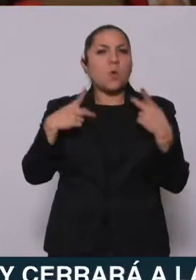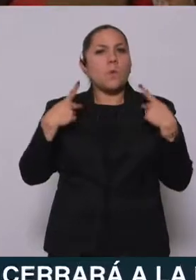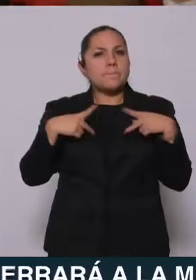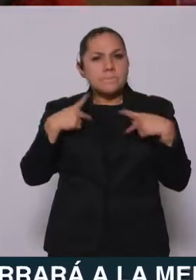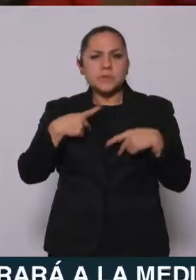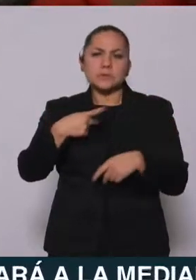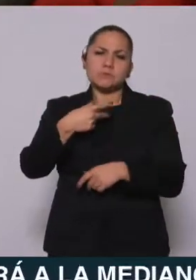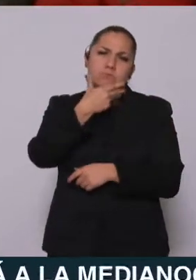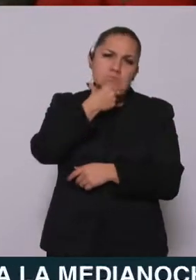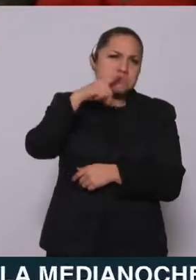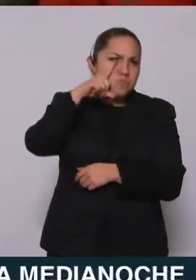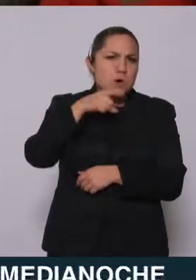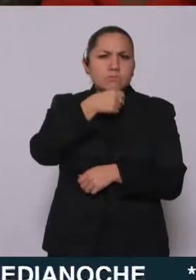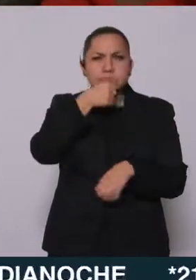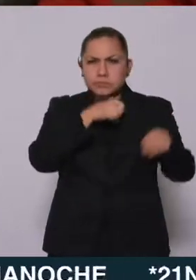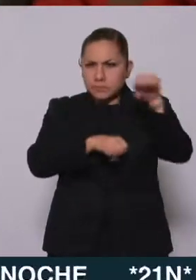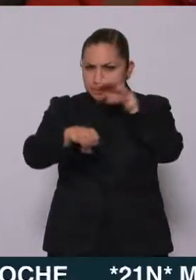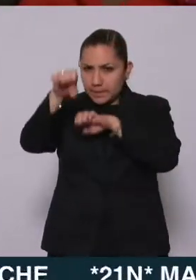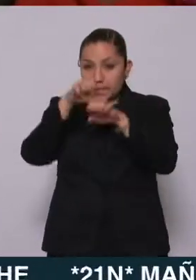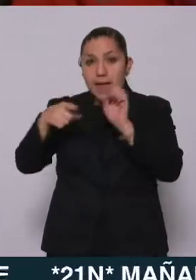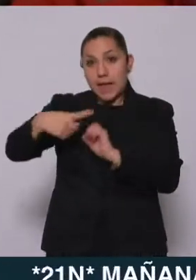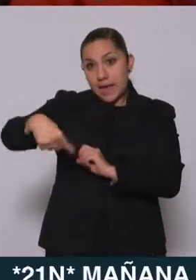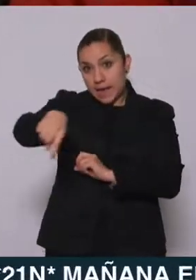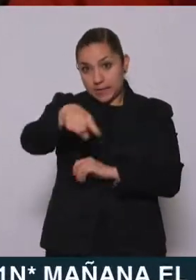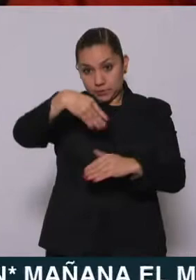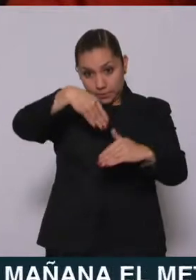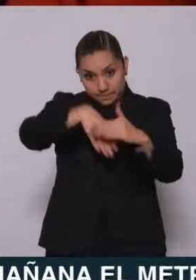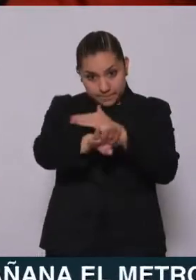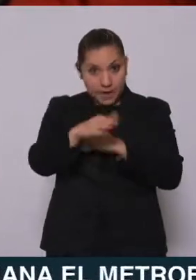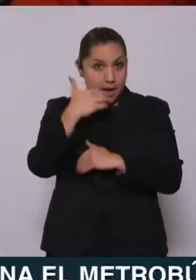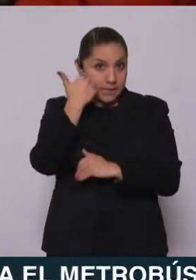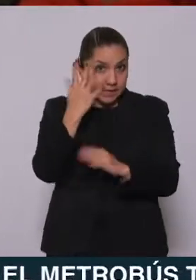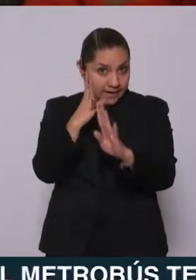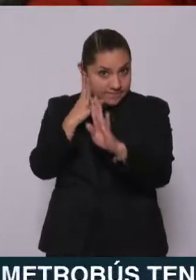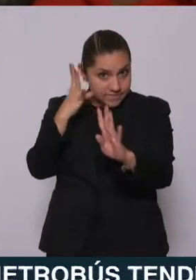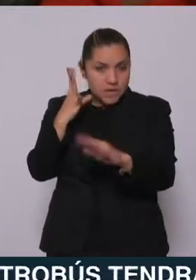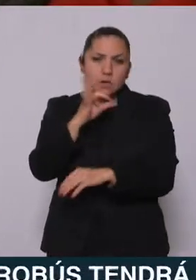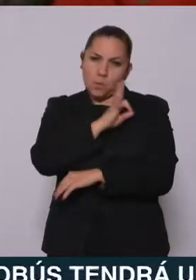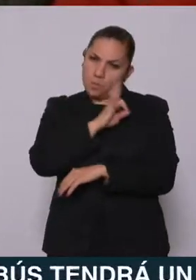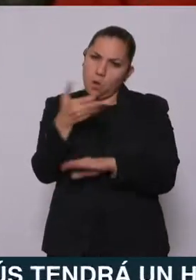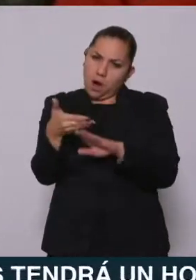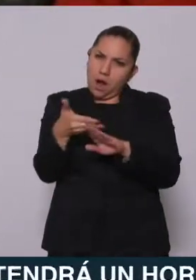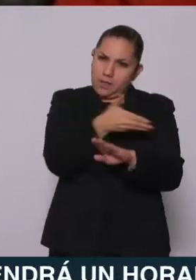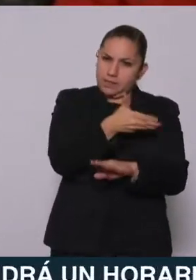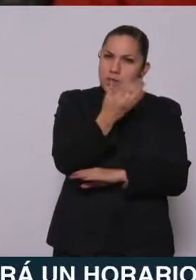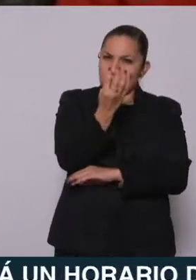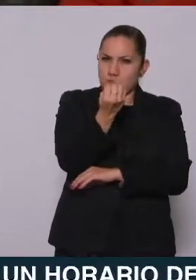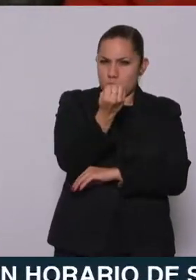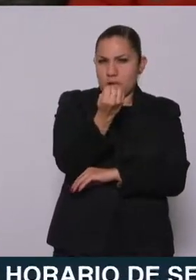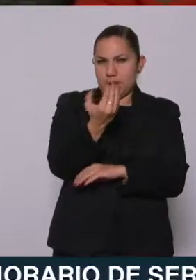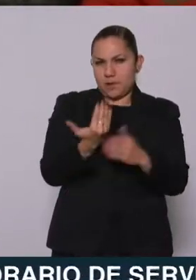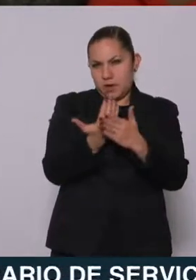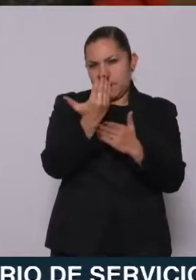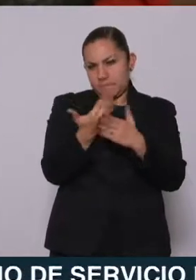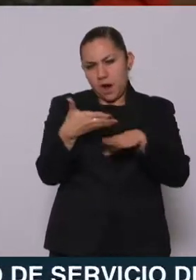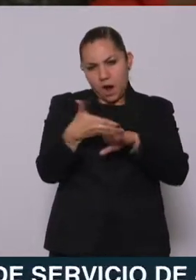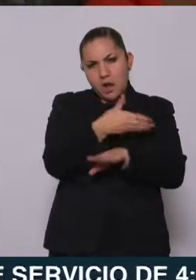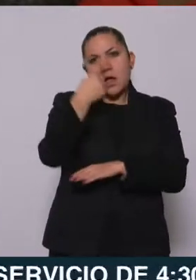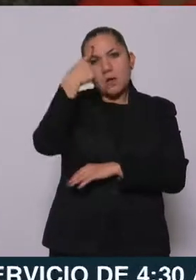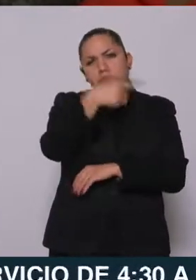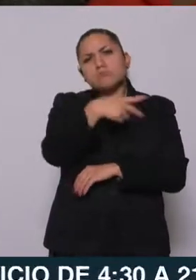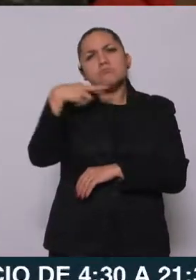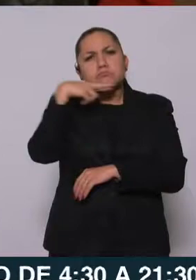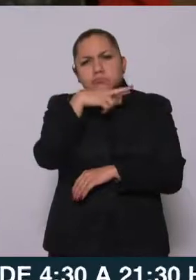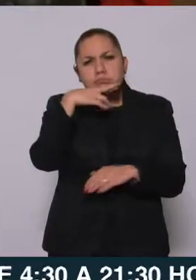mayores, la fila de ellos, su entrada es desde las 9 de la mañana para hacerlo más rápido y darles la atención, y